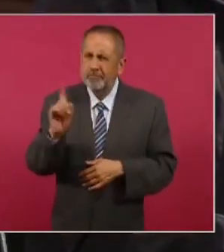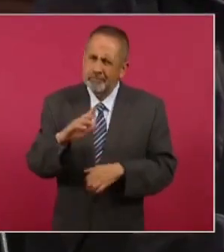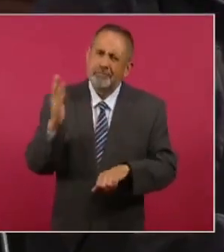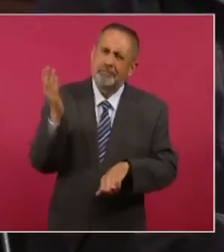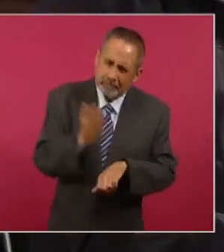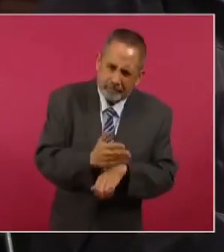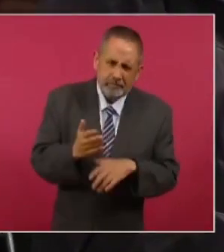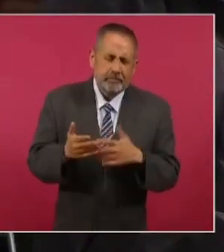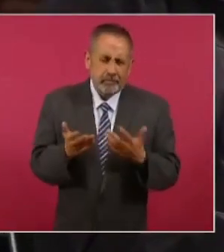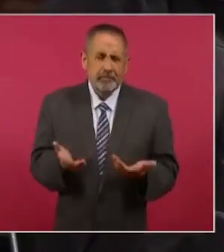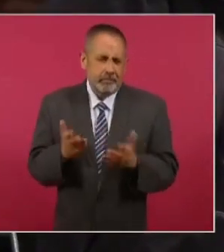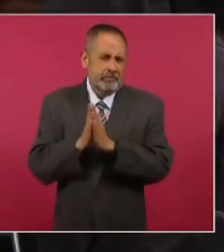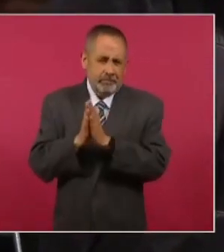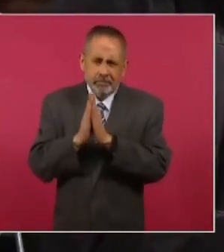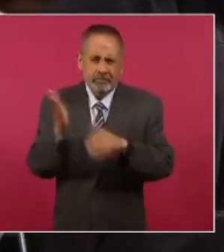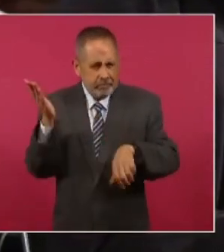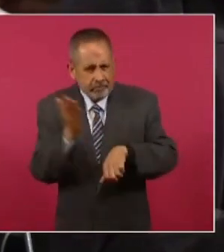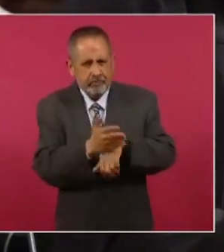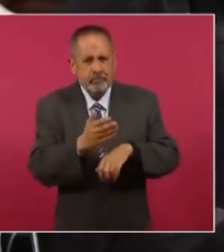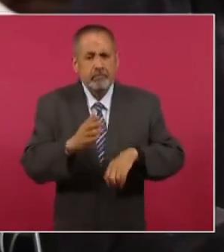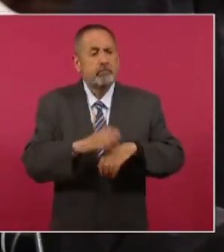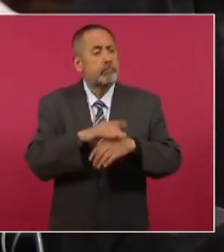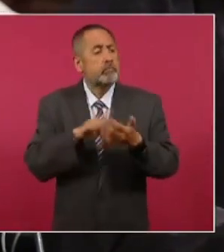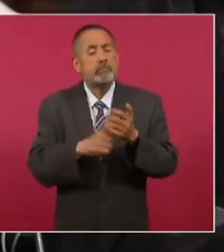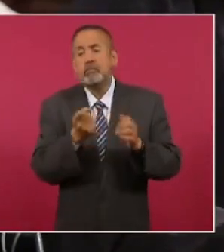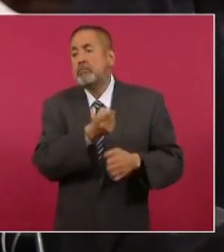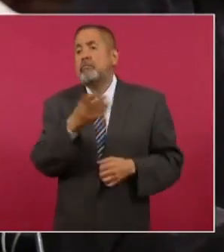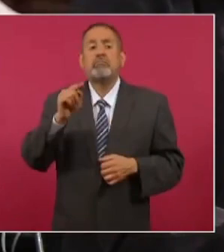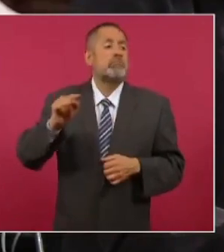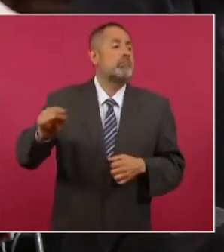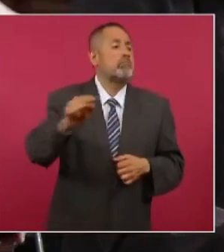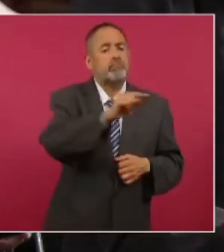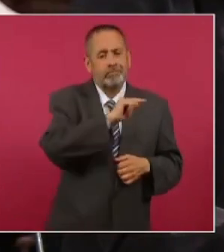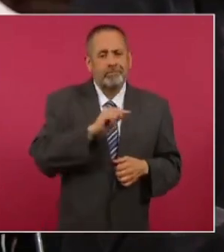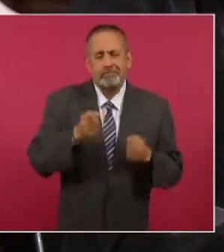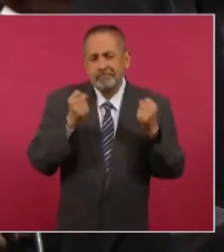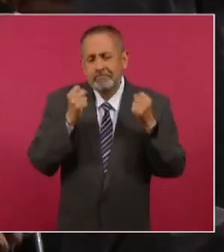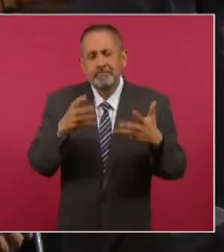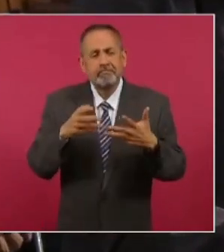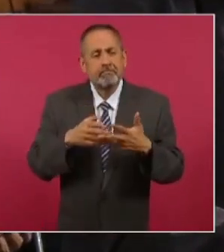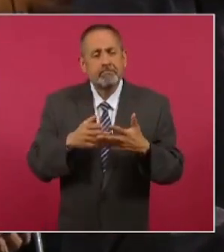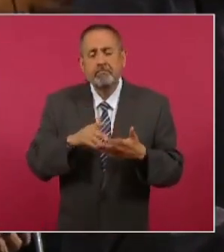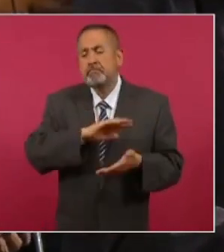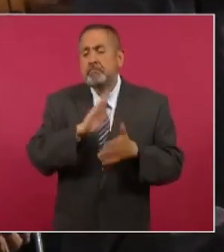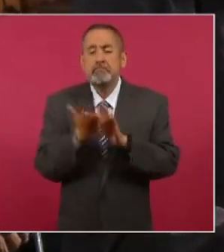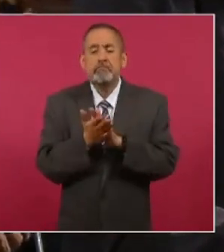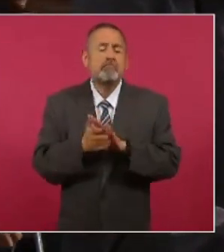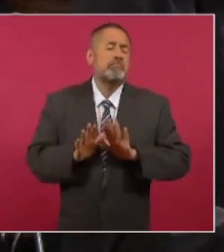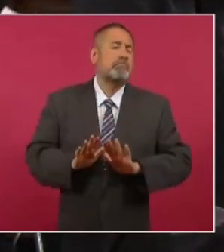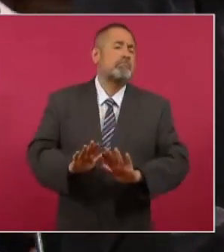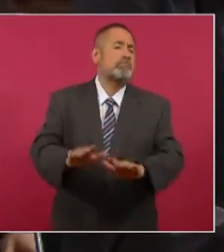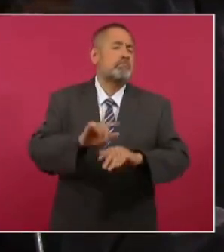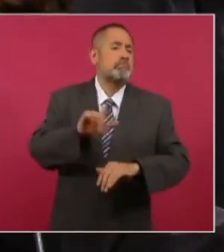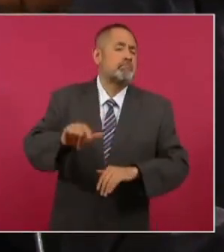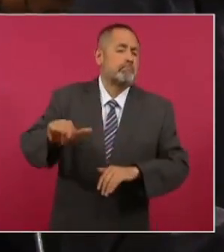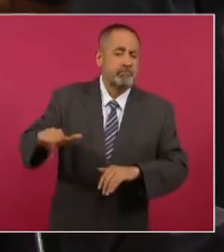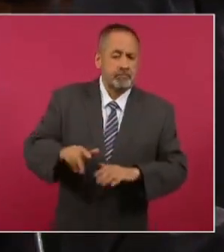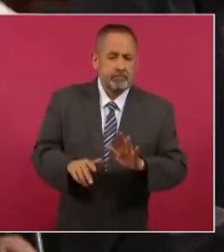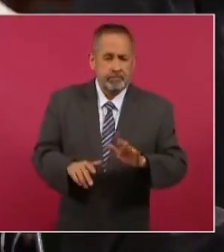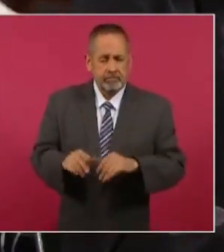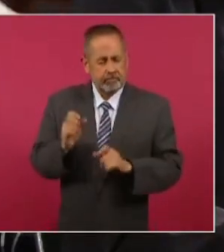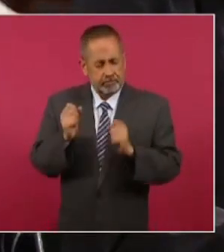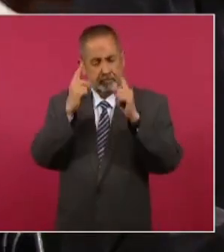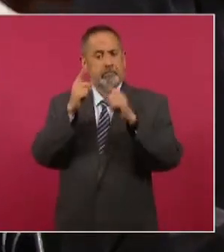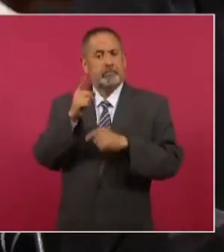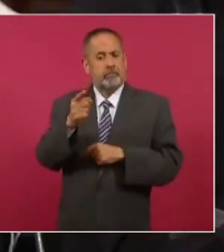estas investigaciones pues muchos de estos casos se han convertido en cifras y expedientes en escritorios pero llamó mucho la